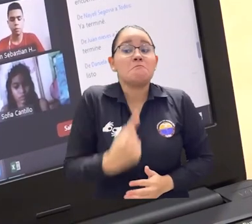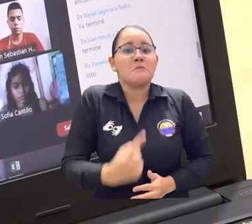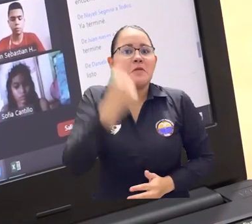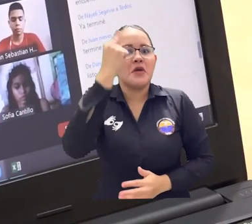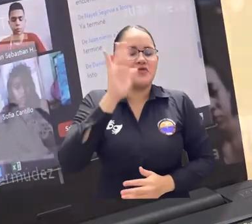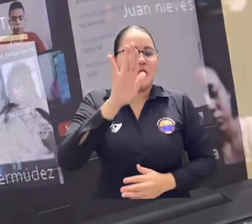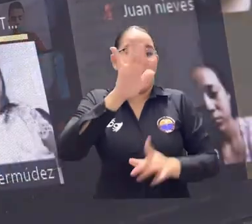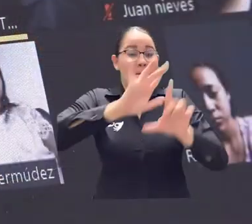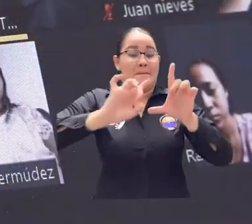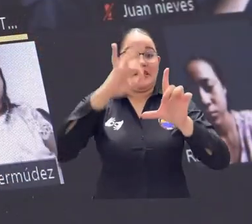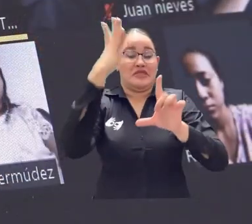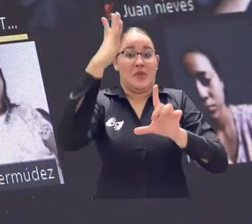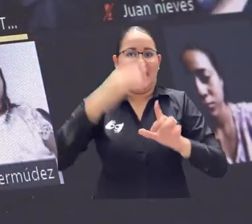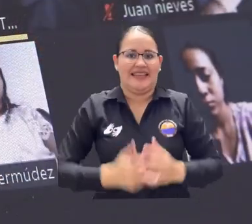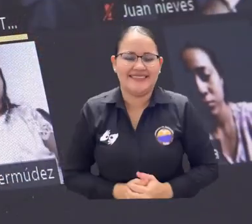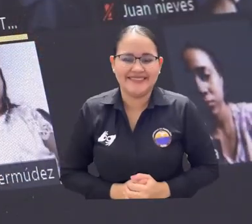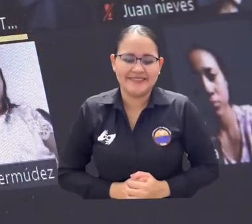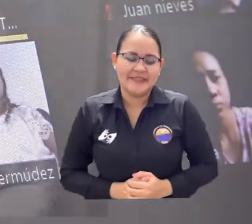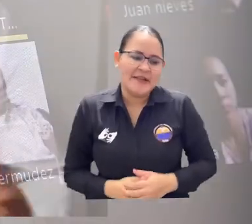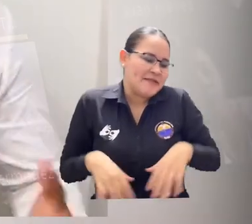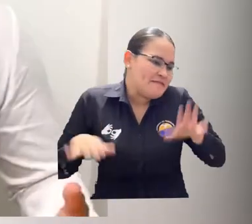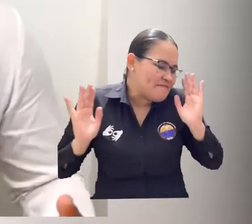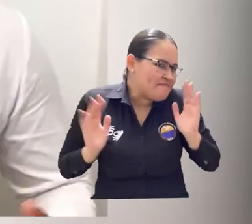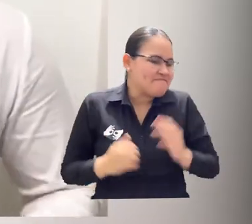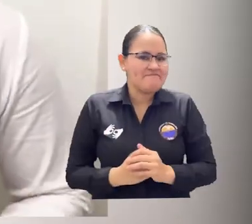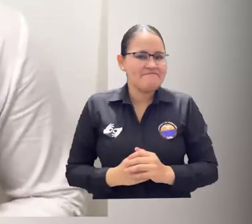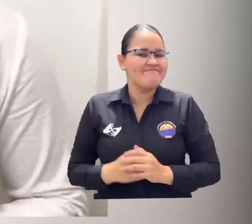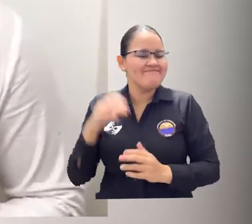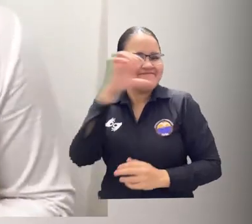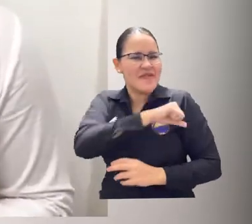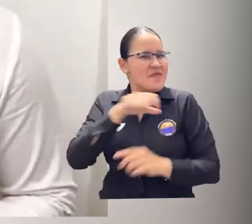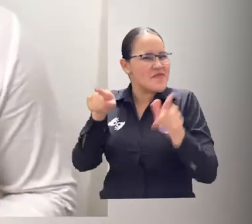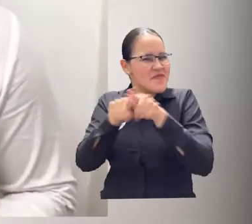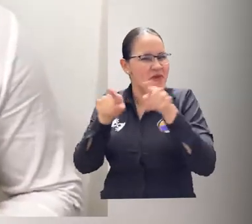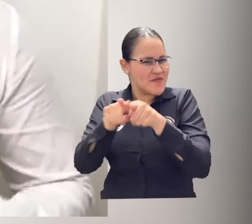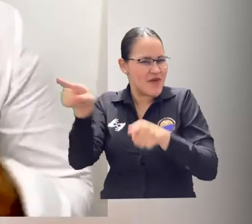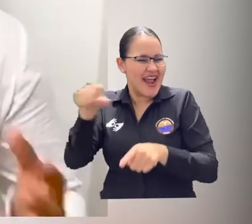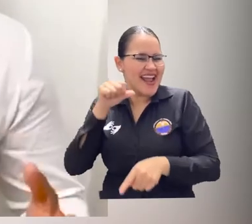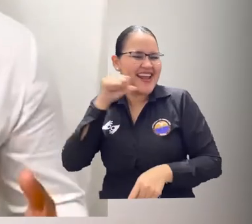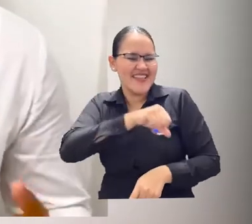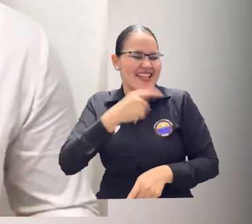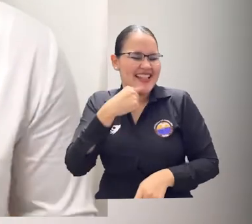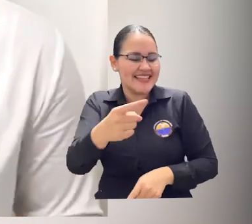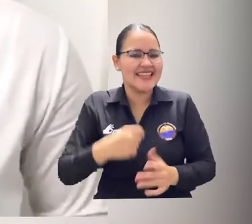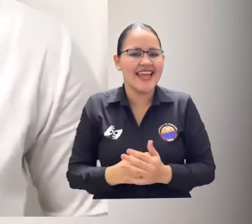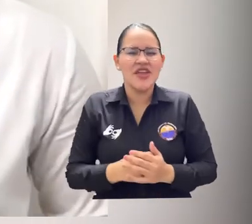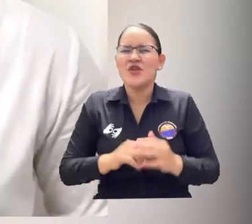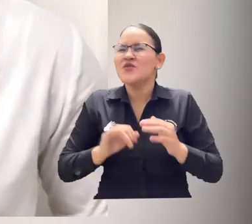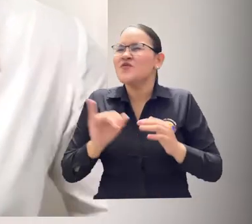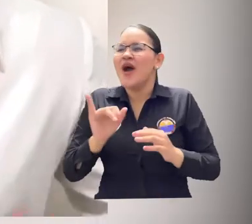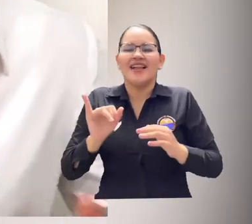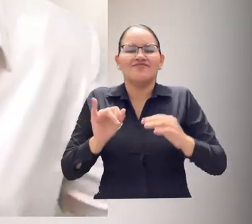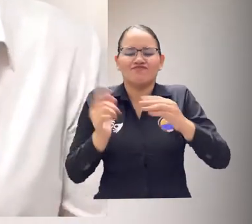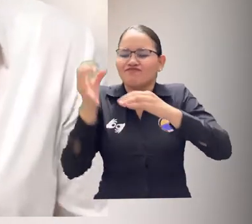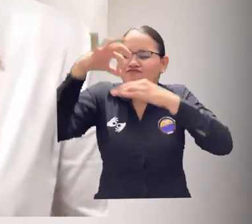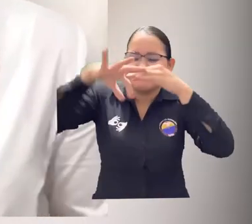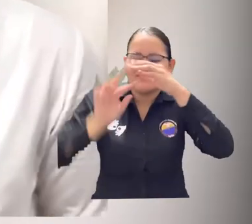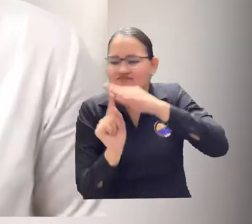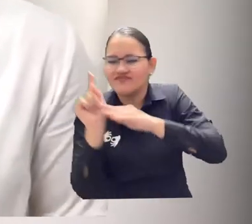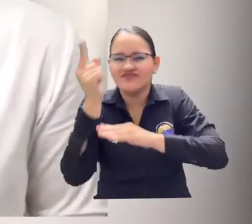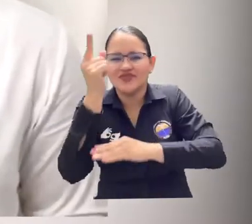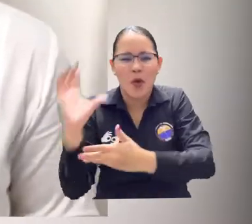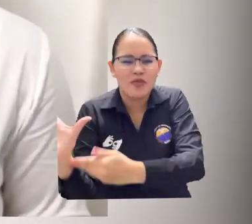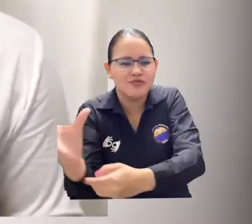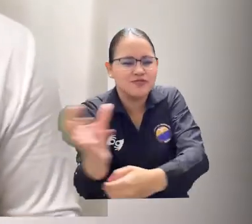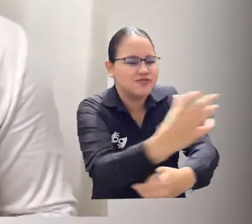completamente virtual. En palabras de nuestro rector, fue una semana llena de enormes cosechas, de mejores